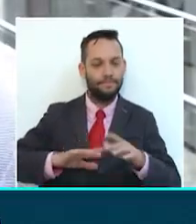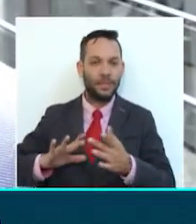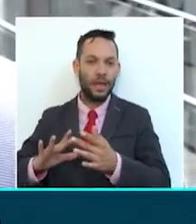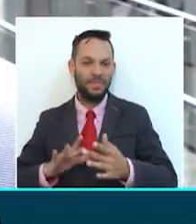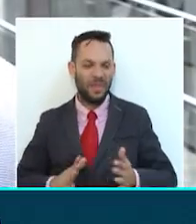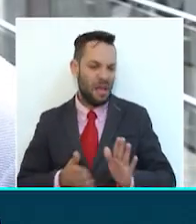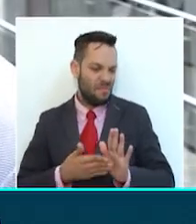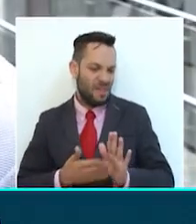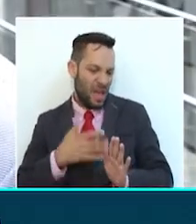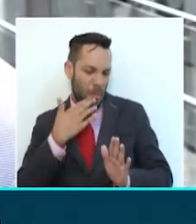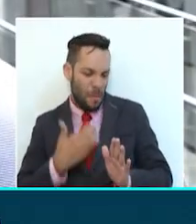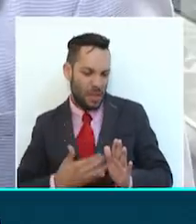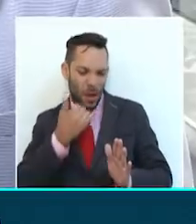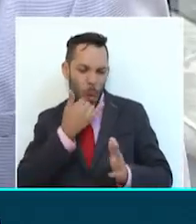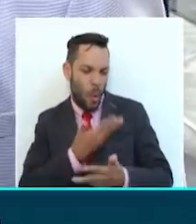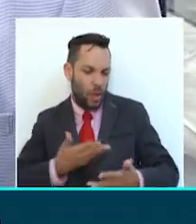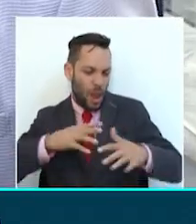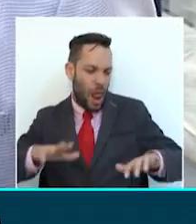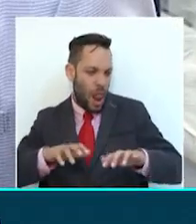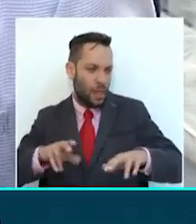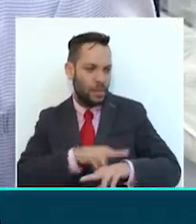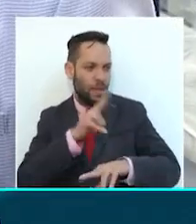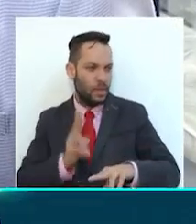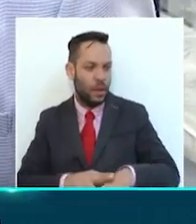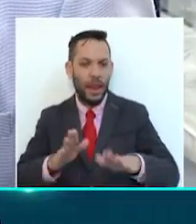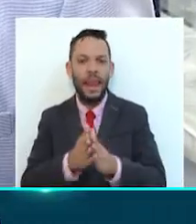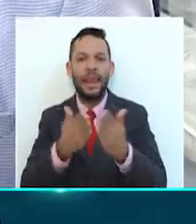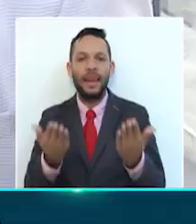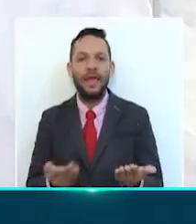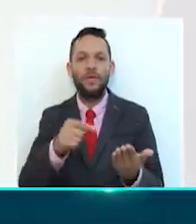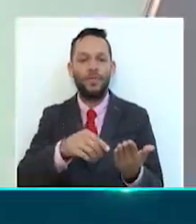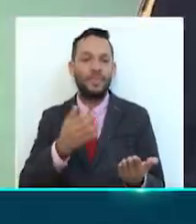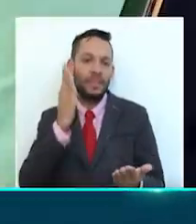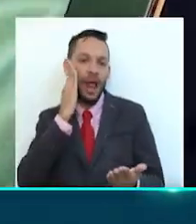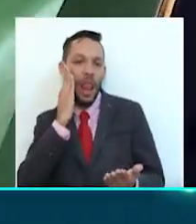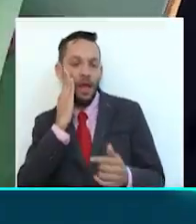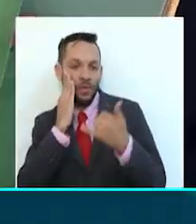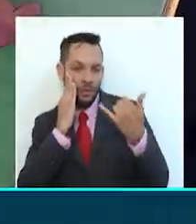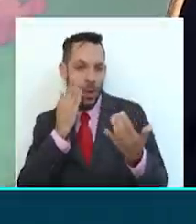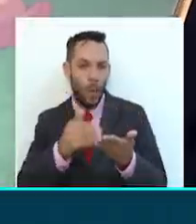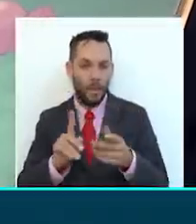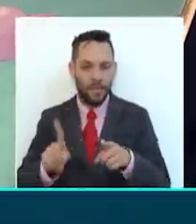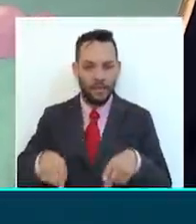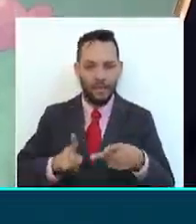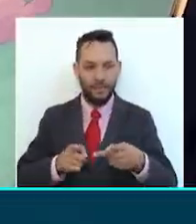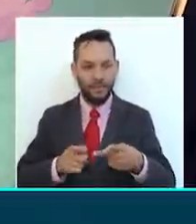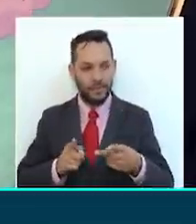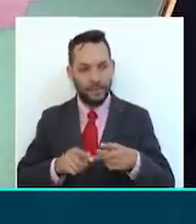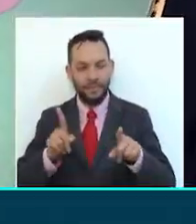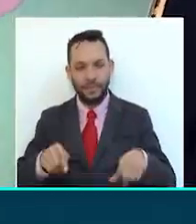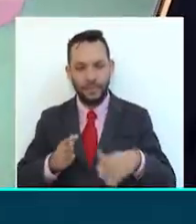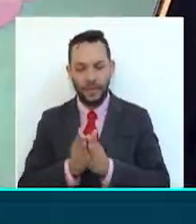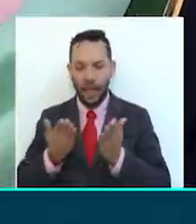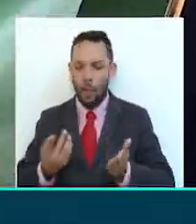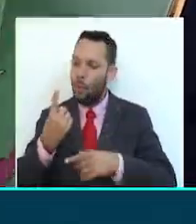con lo que nos pasa, con nuestro acontecer. El libro se puede adquirir por medio telefónico. Y el segundo recomendado es producto de un año de